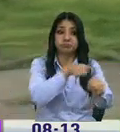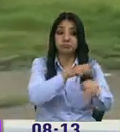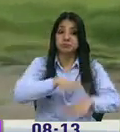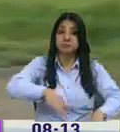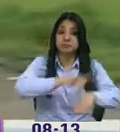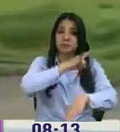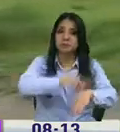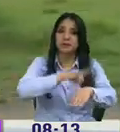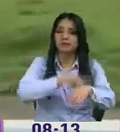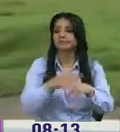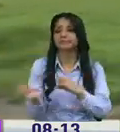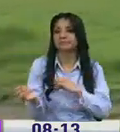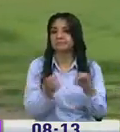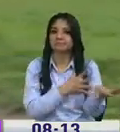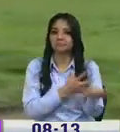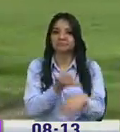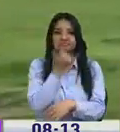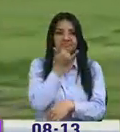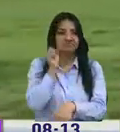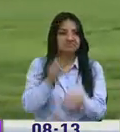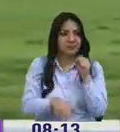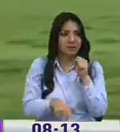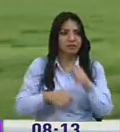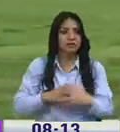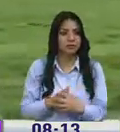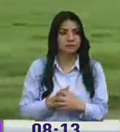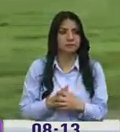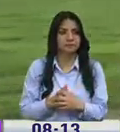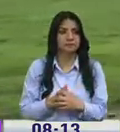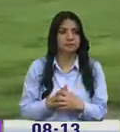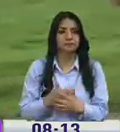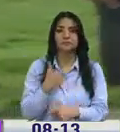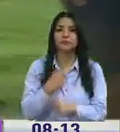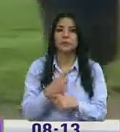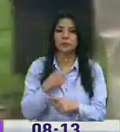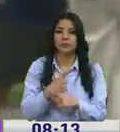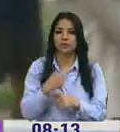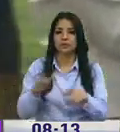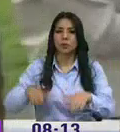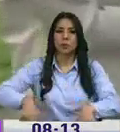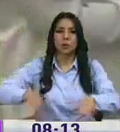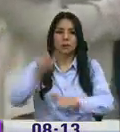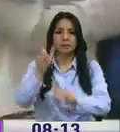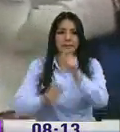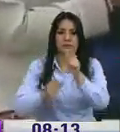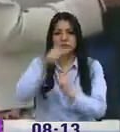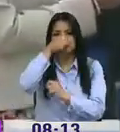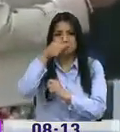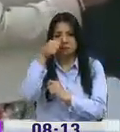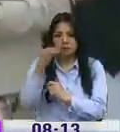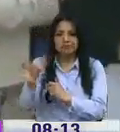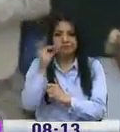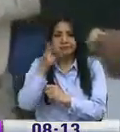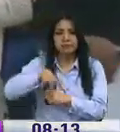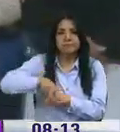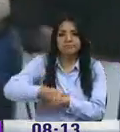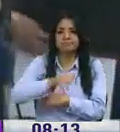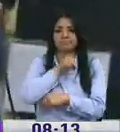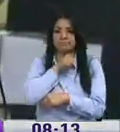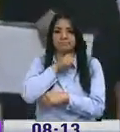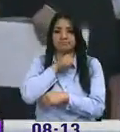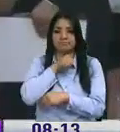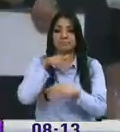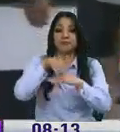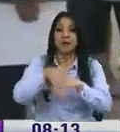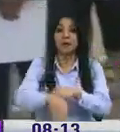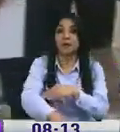desde en total destrucción que son pocos de sitios de drogadicción asaltos y robos en la parte de abajo